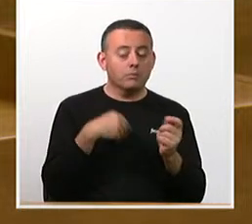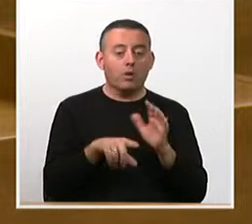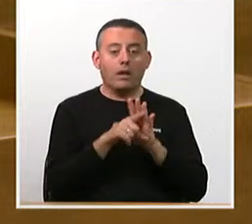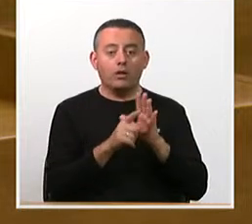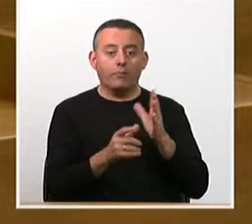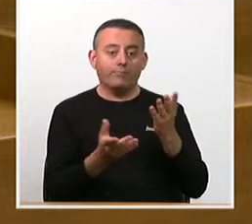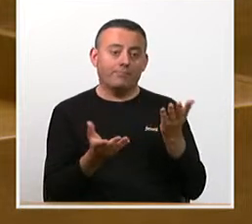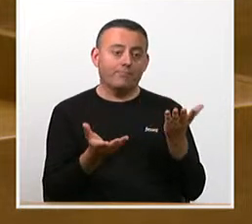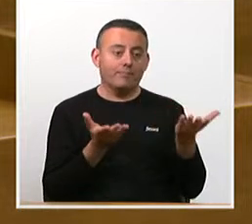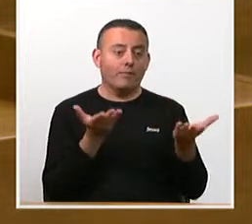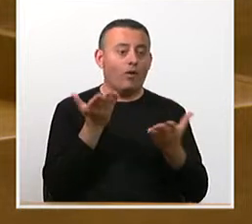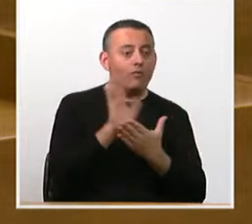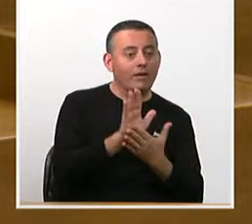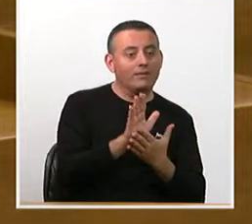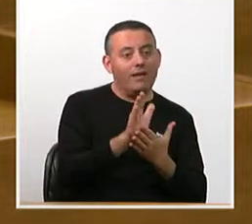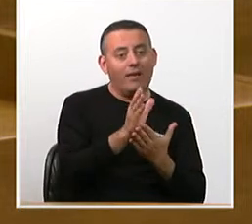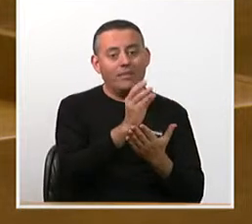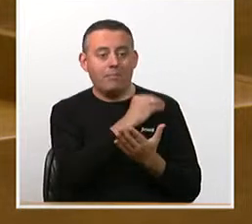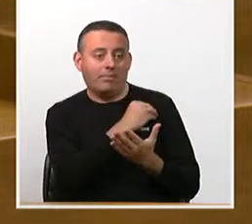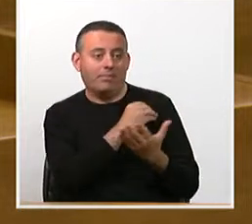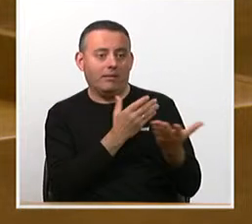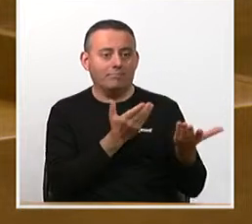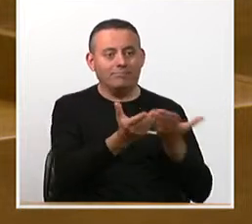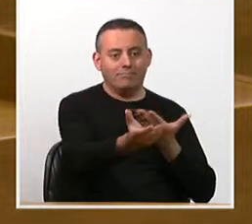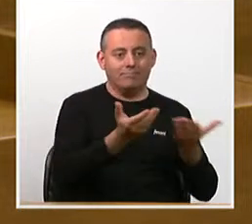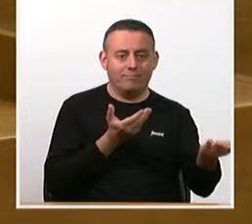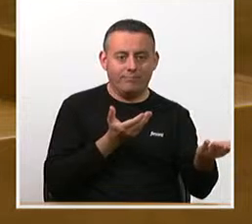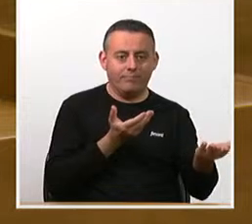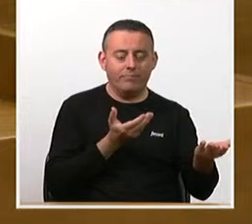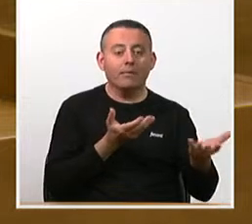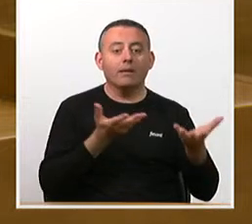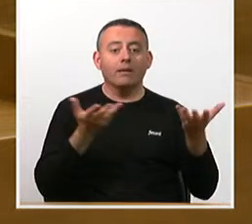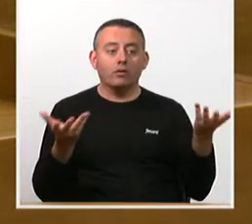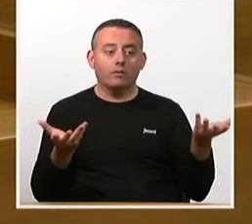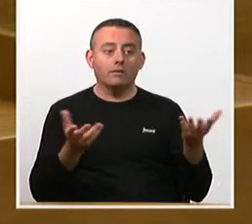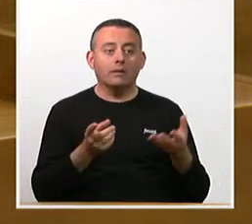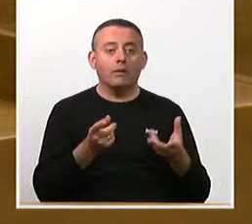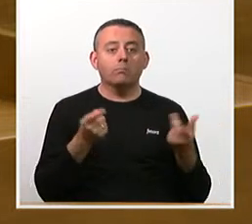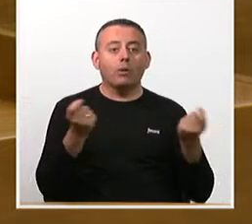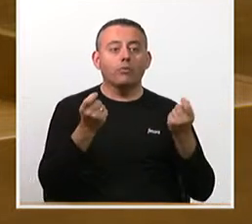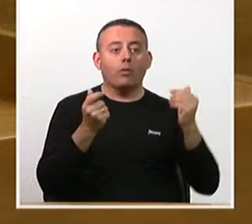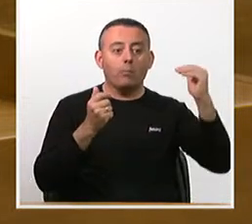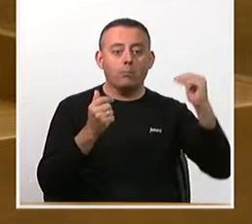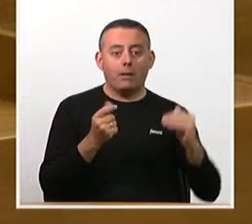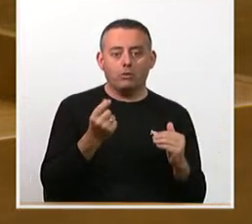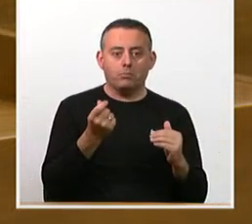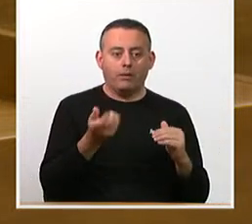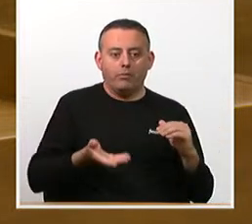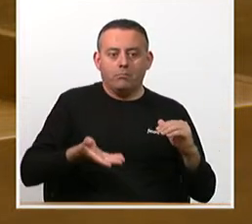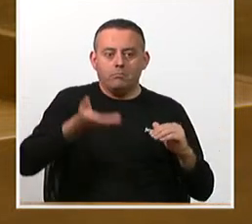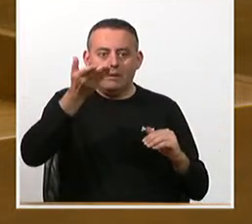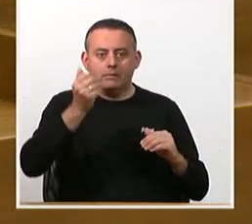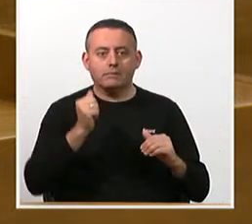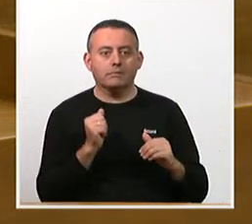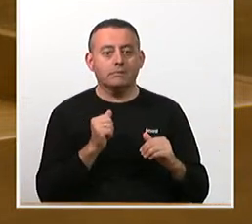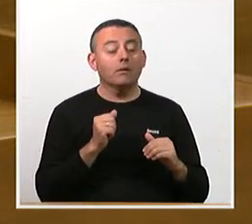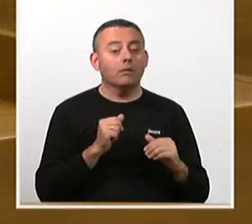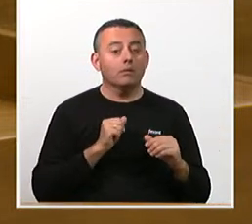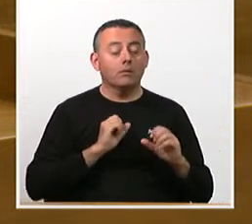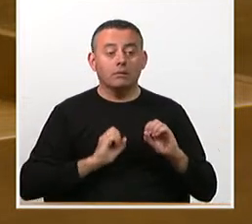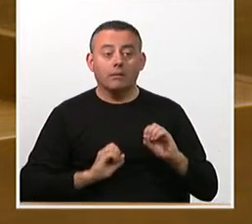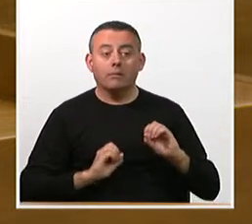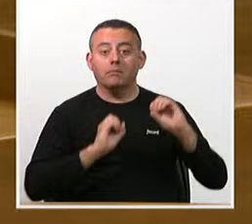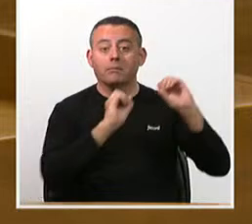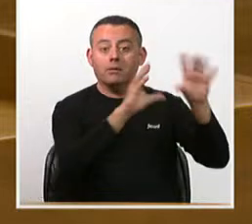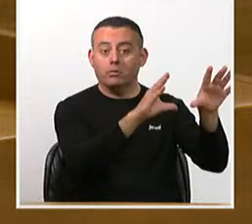demanda y una menor producción ha traído consigo un aumento de los precios alcanzándose por primera vez valores de exportación por encima